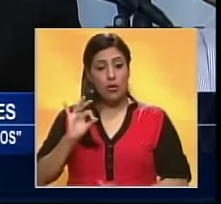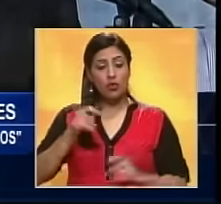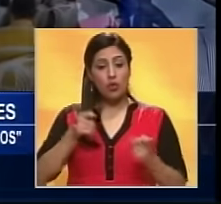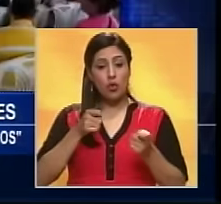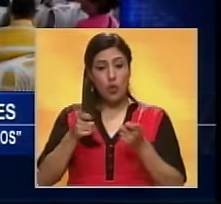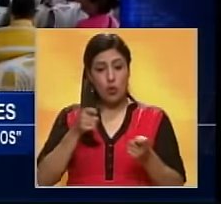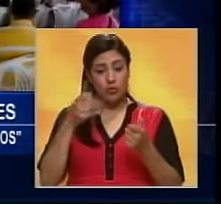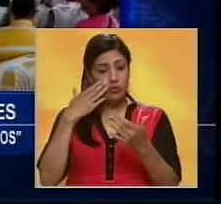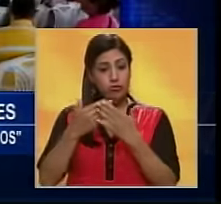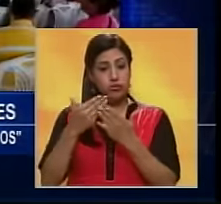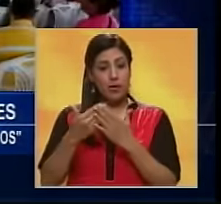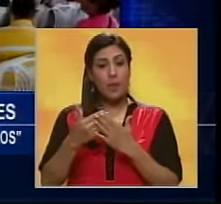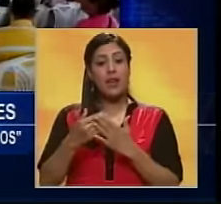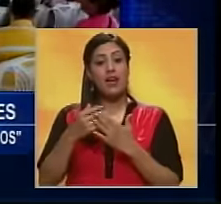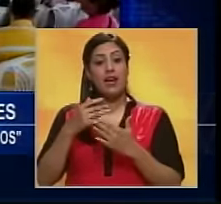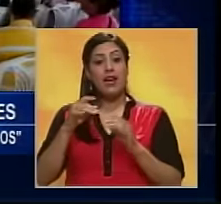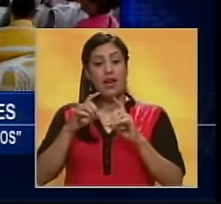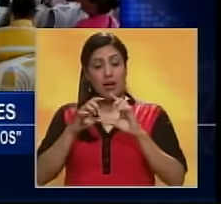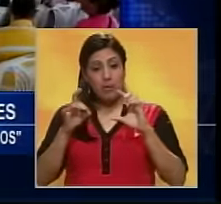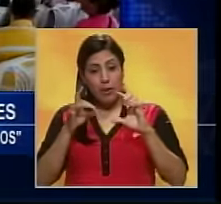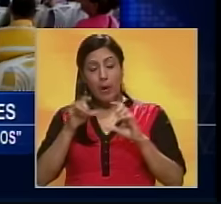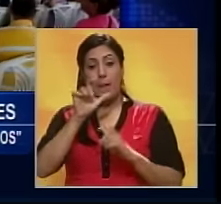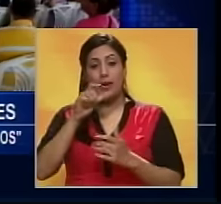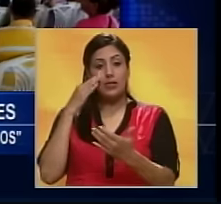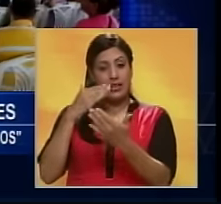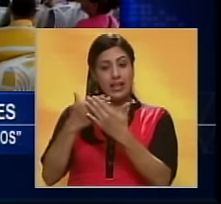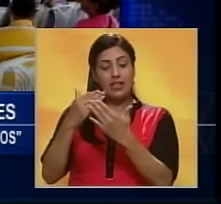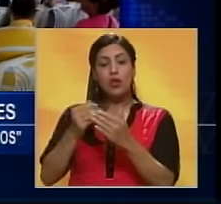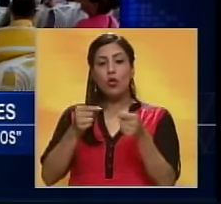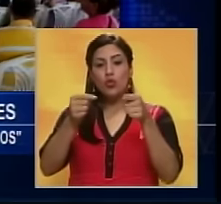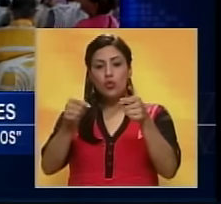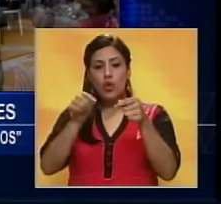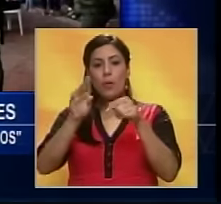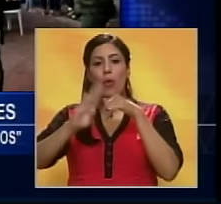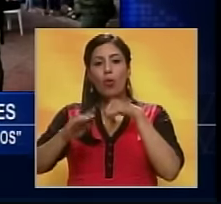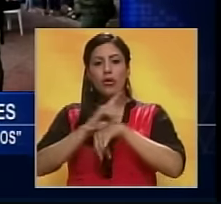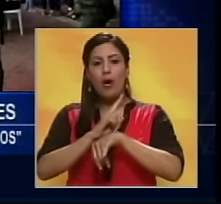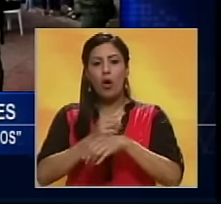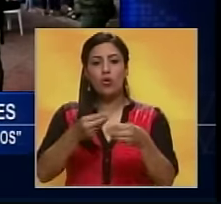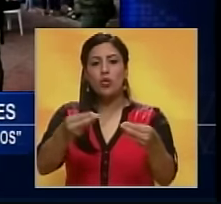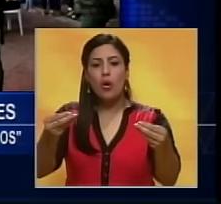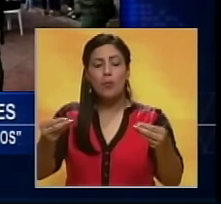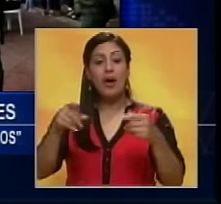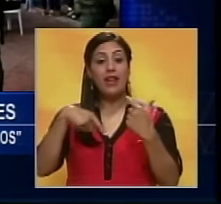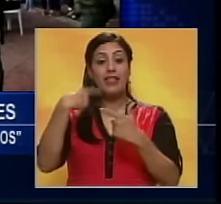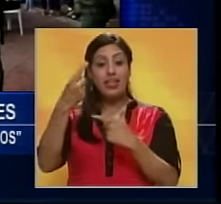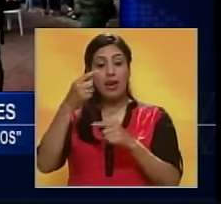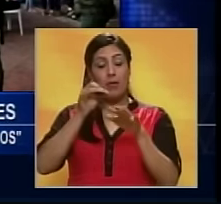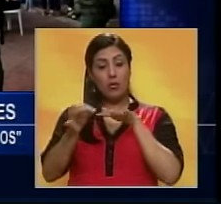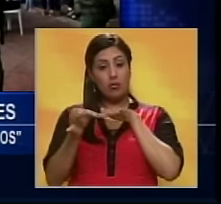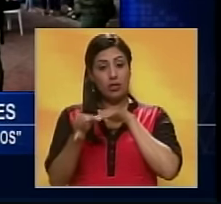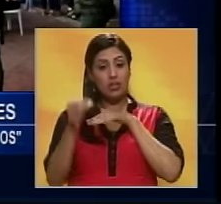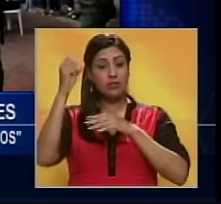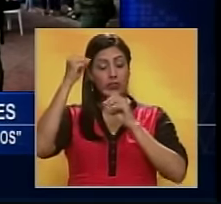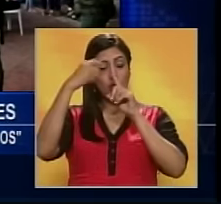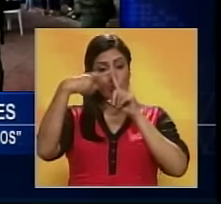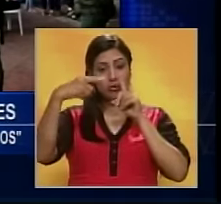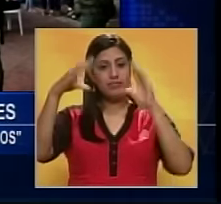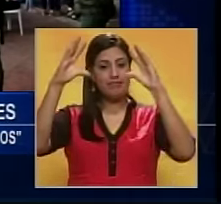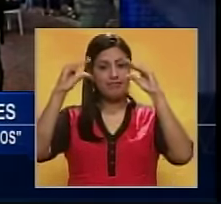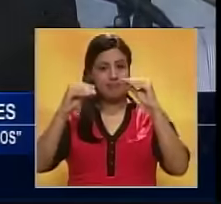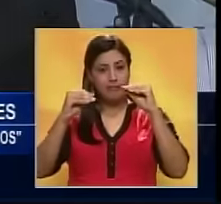puntos de validación. Las credenciales de los testigos fueron entregadas a último momento y en varios municipios el servicio eléctrico